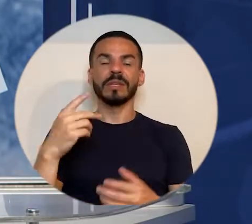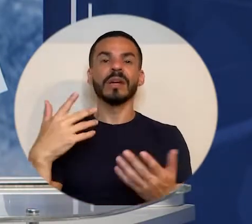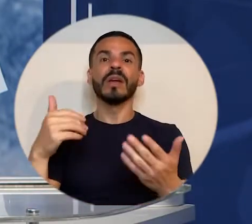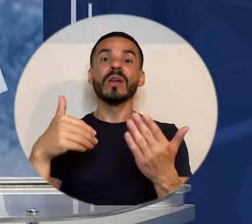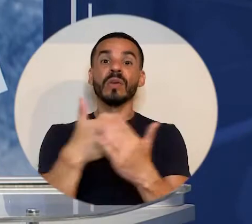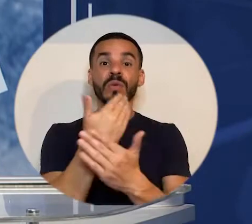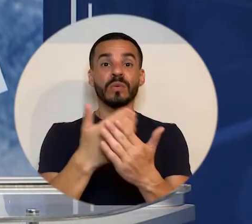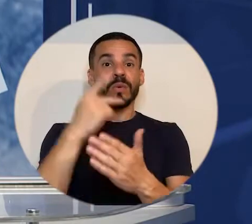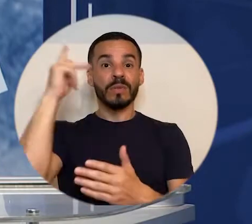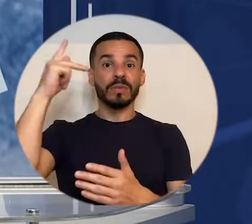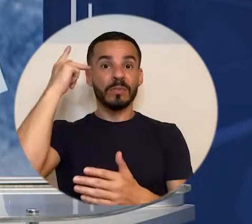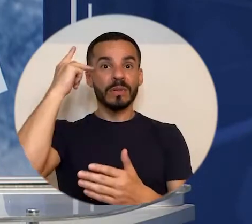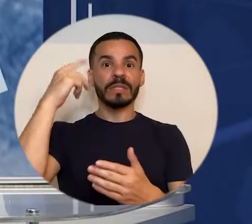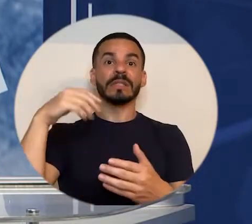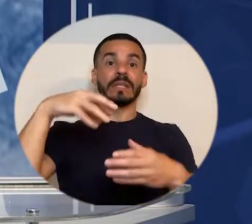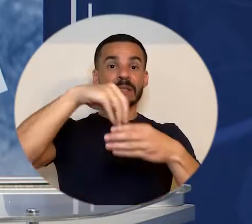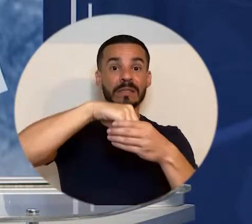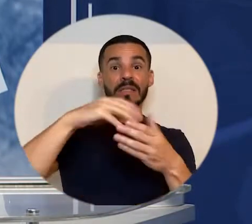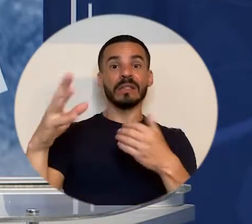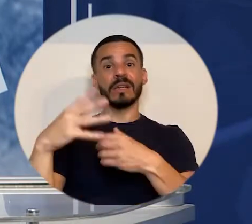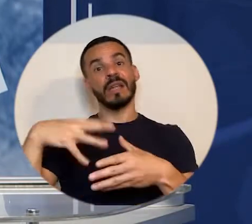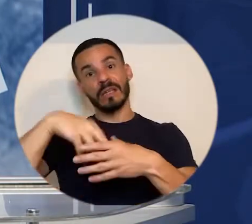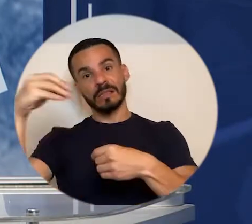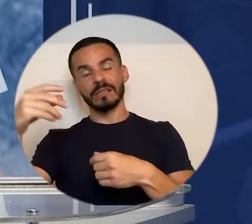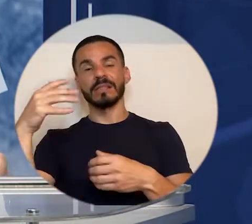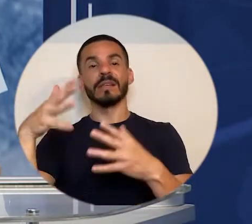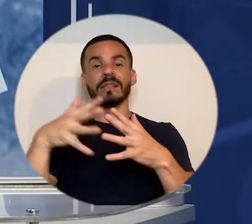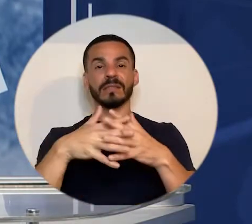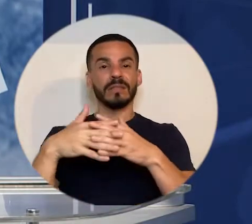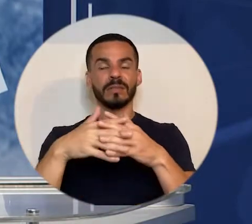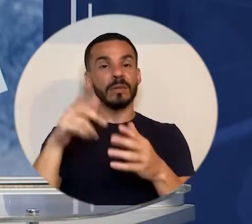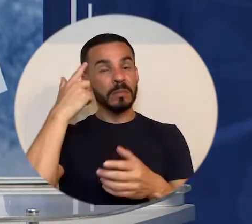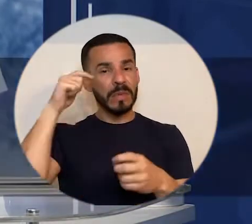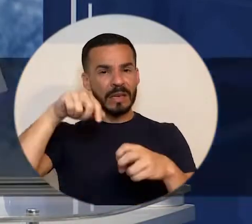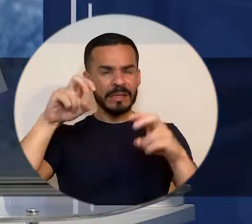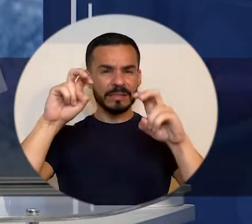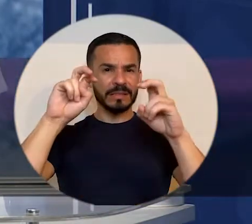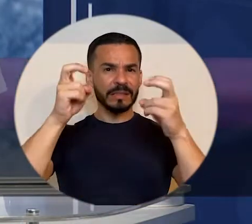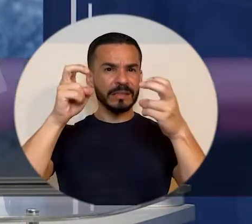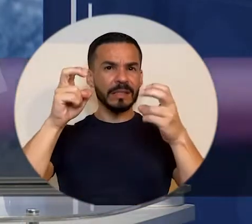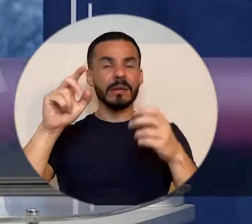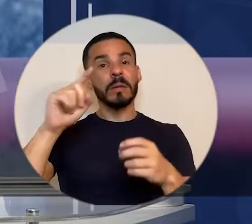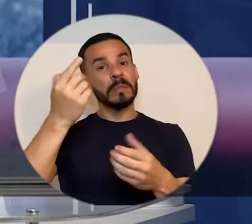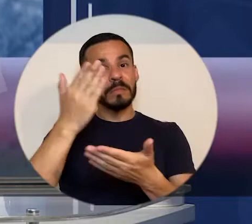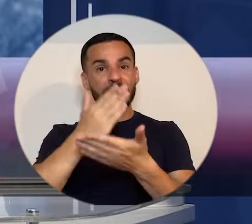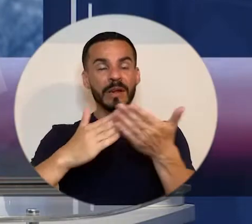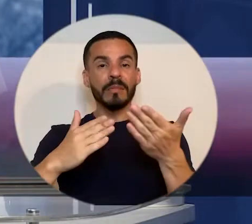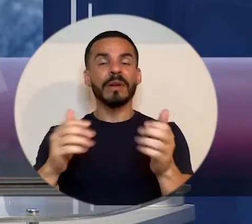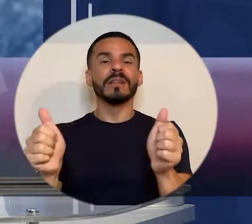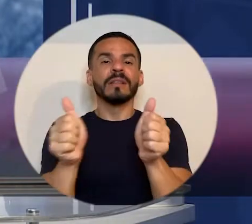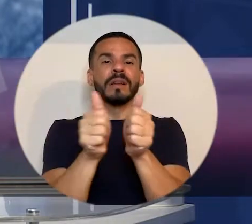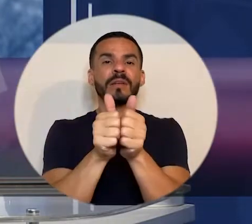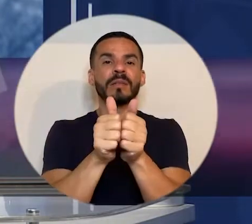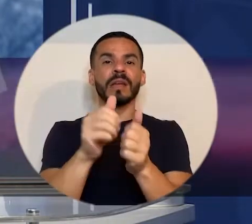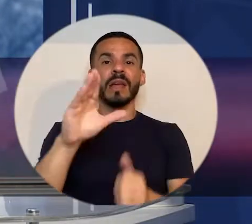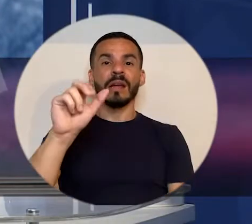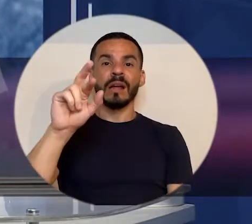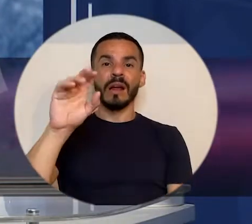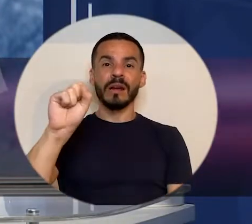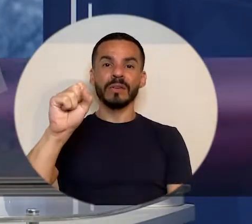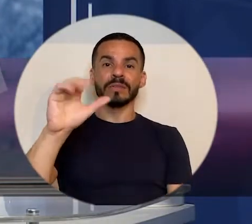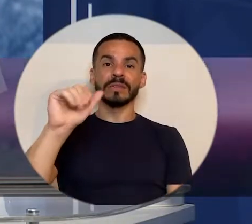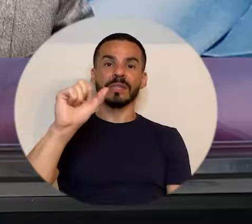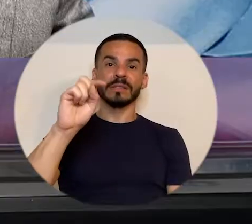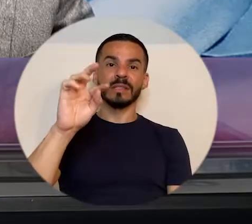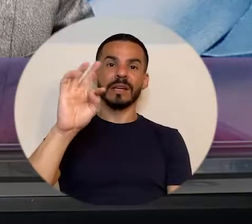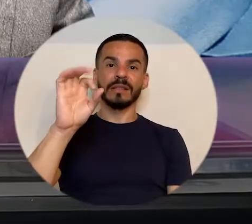políticas internas y externas de los Estados Unidos de Norteamérica. Para hablar en este primer bloque nos acompaña Carlos Cascante